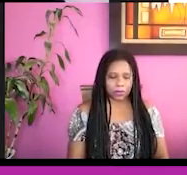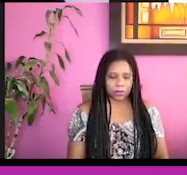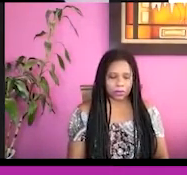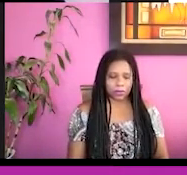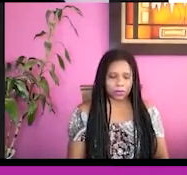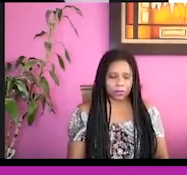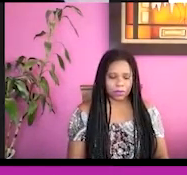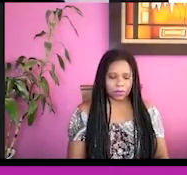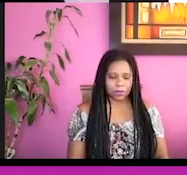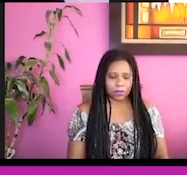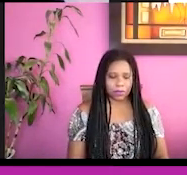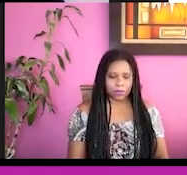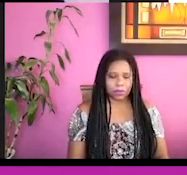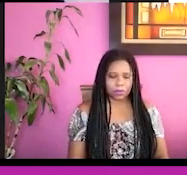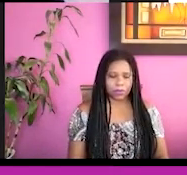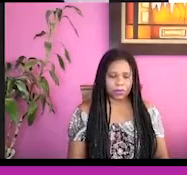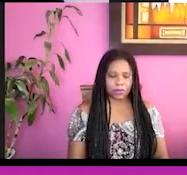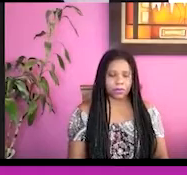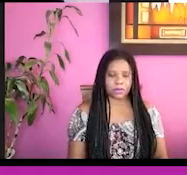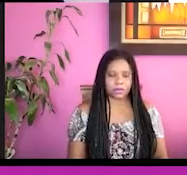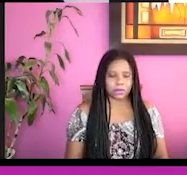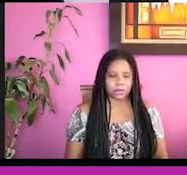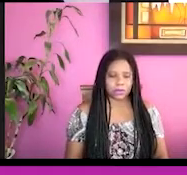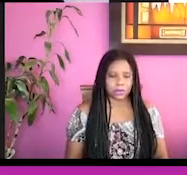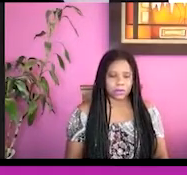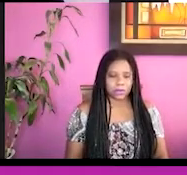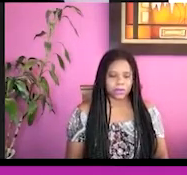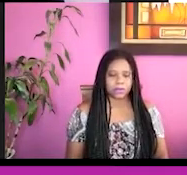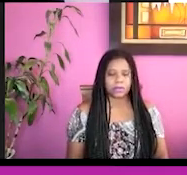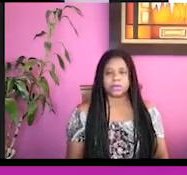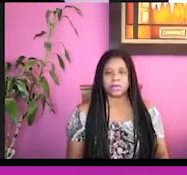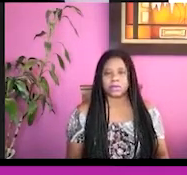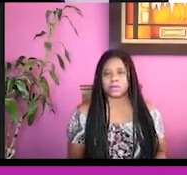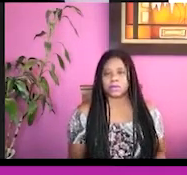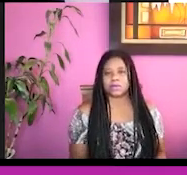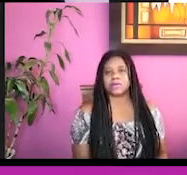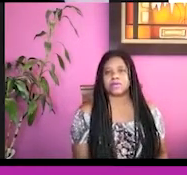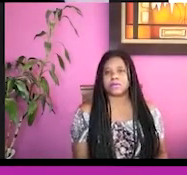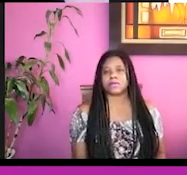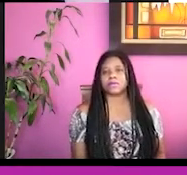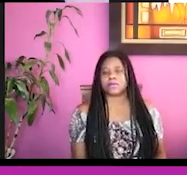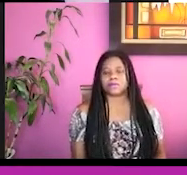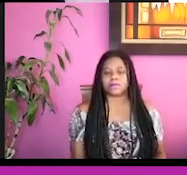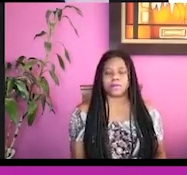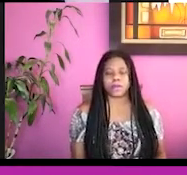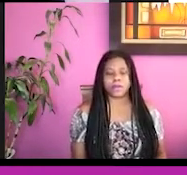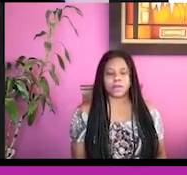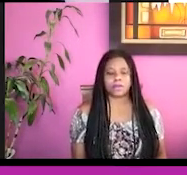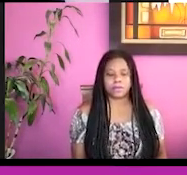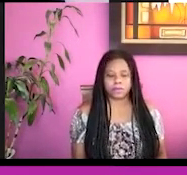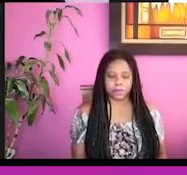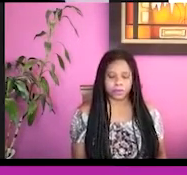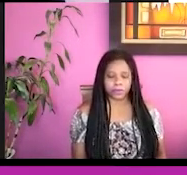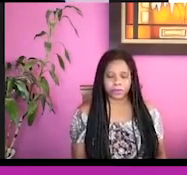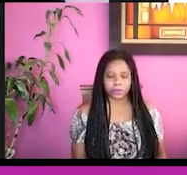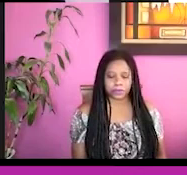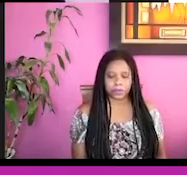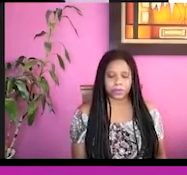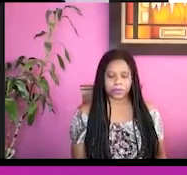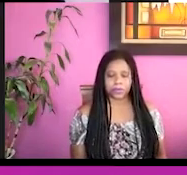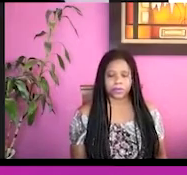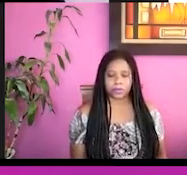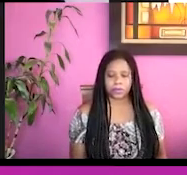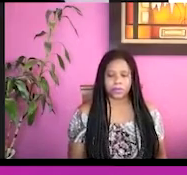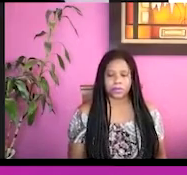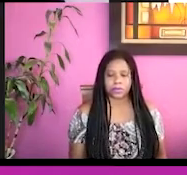ante la experimentación por ensayo y error y otros de repente con una mejor forma de abordar las soluciones